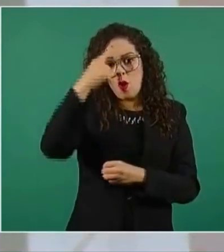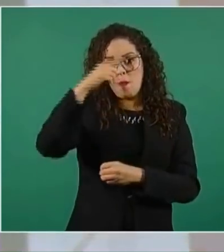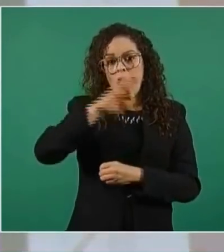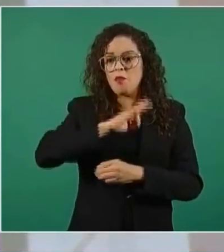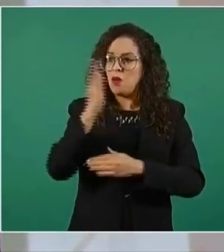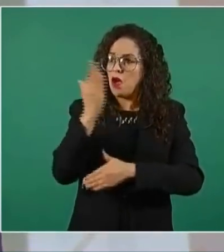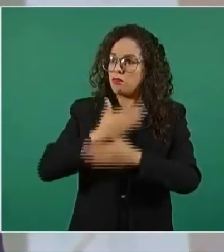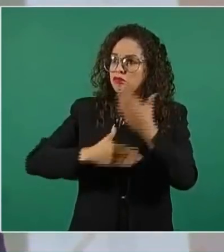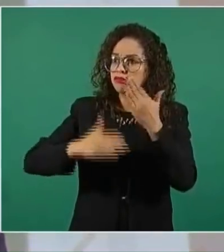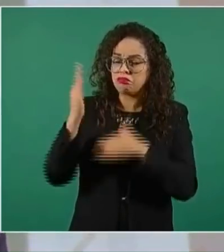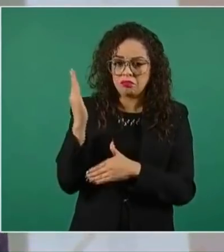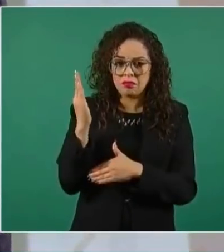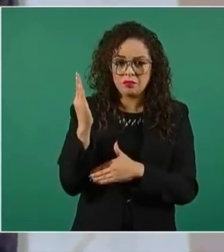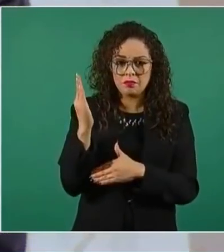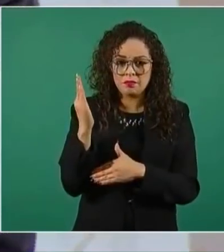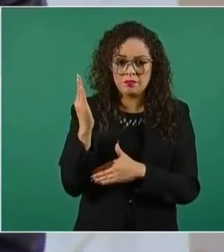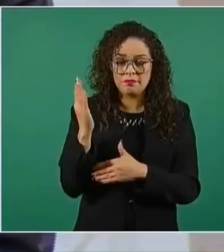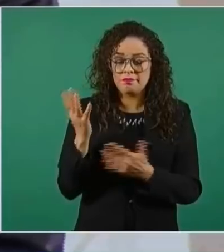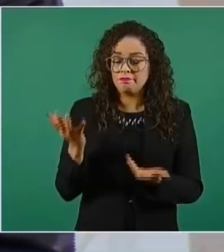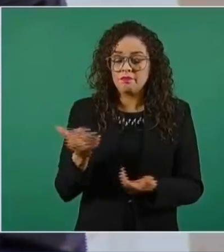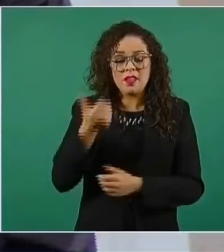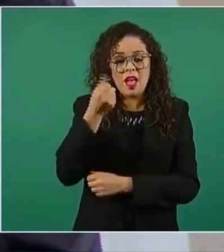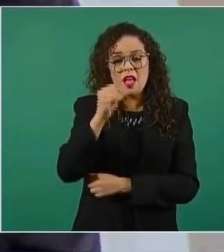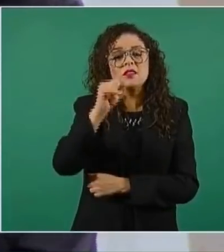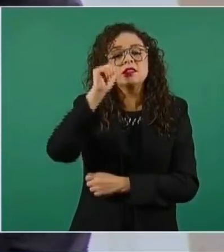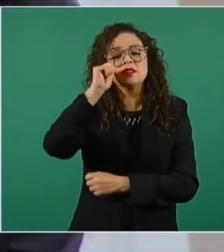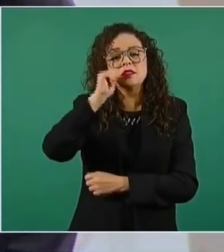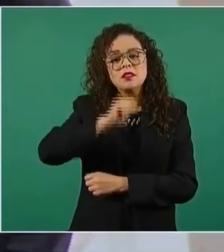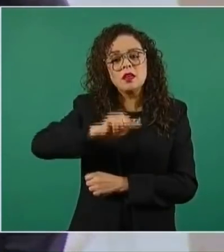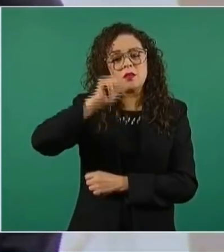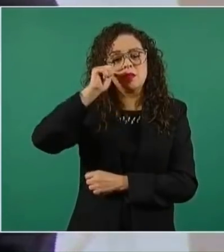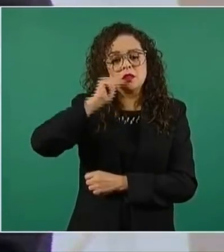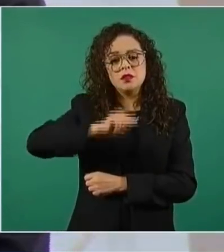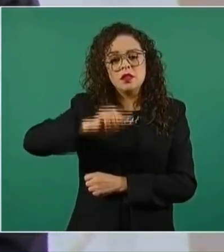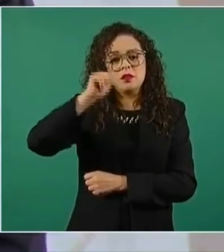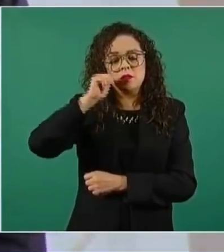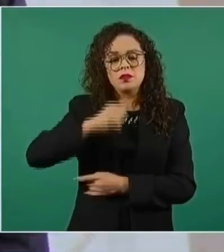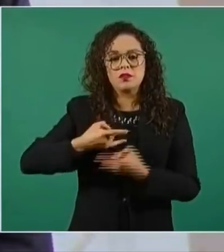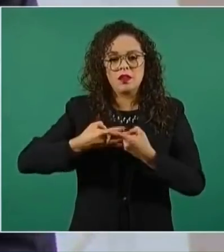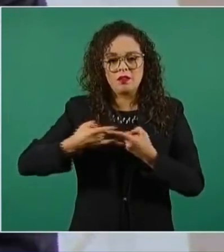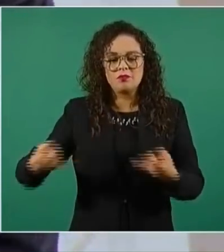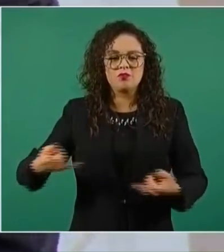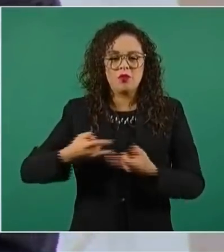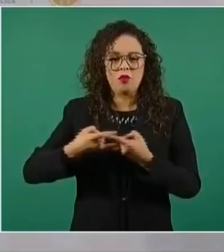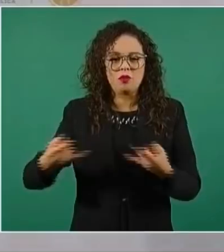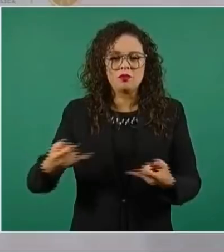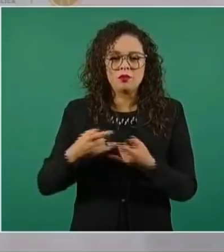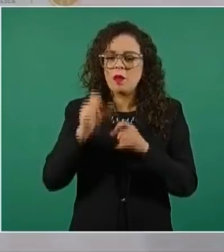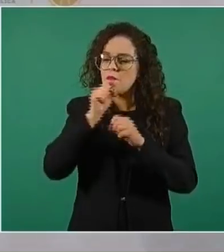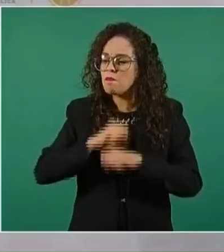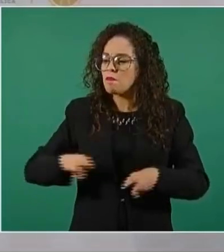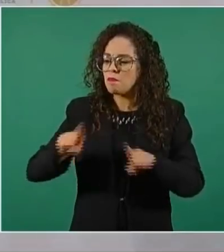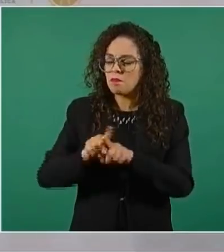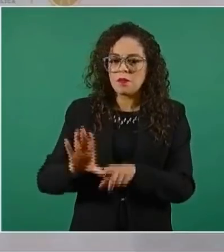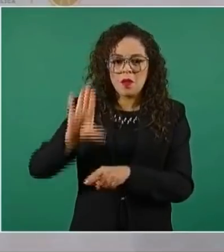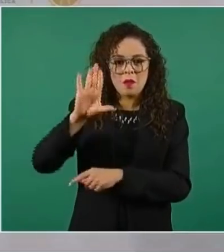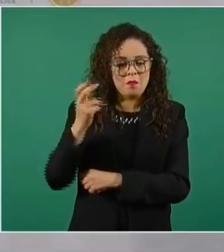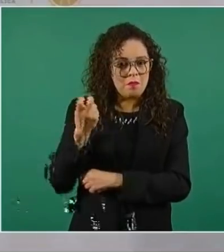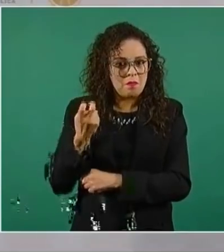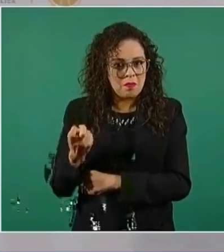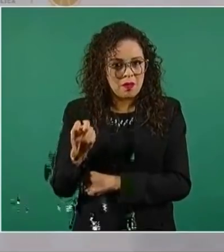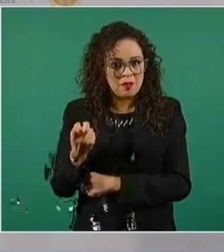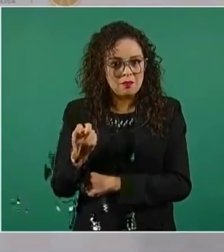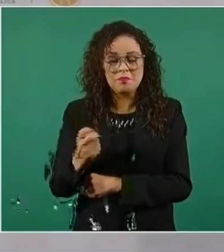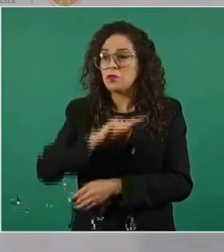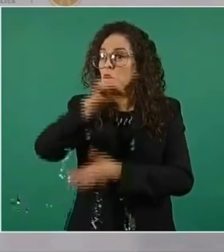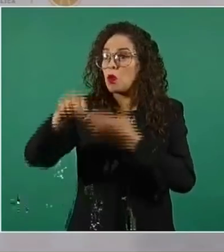como ha sucedido siempre en hechos históricos de esta naturaleza en cualquier